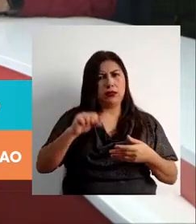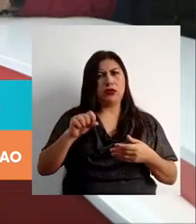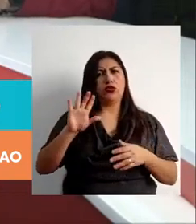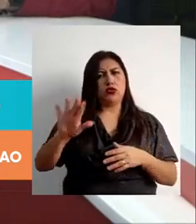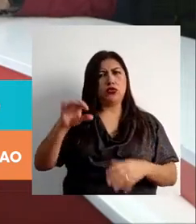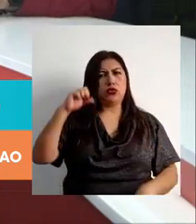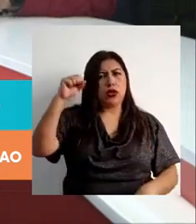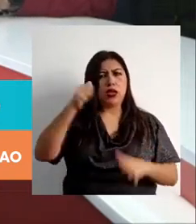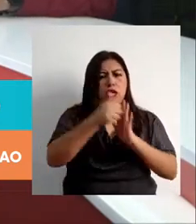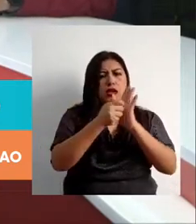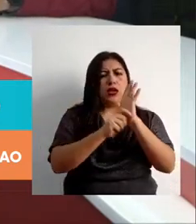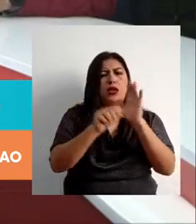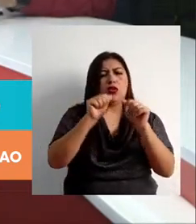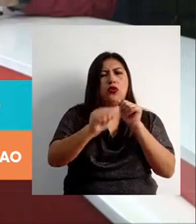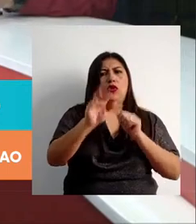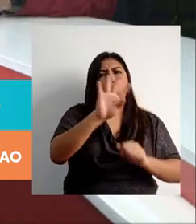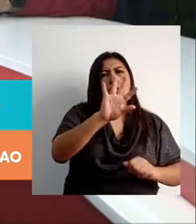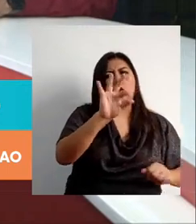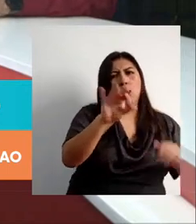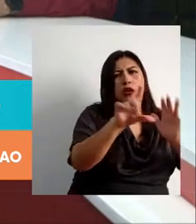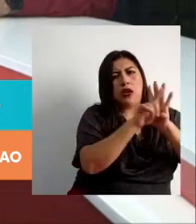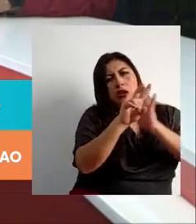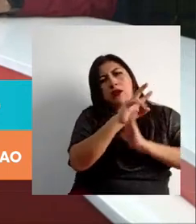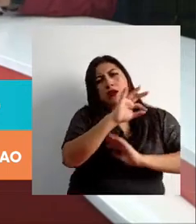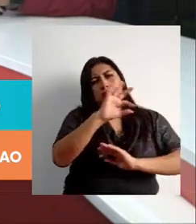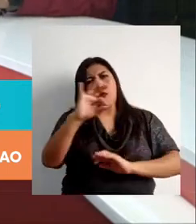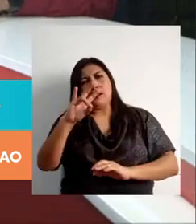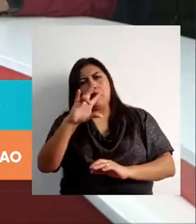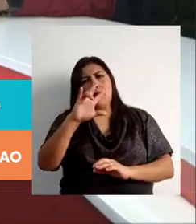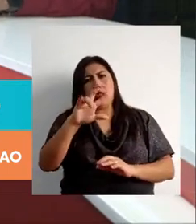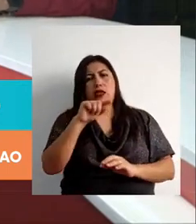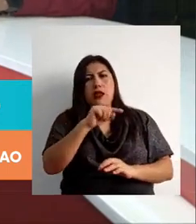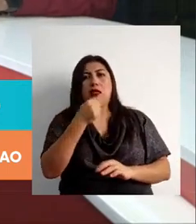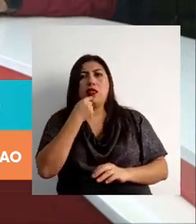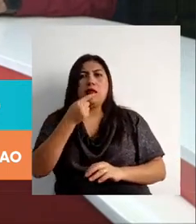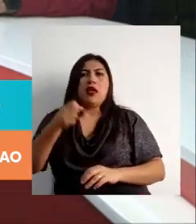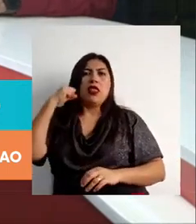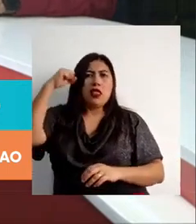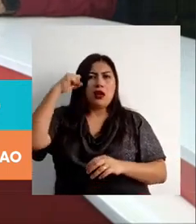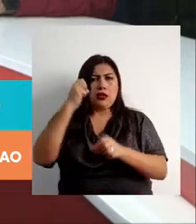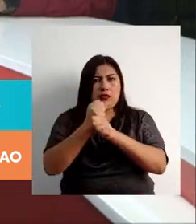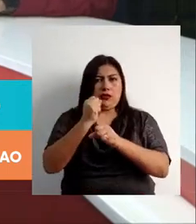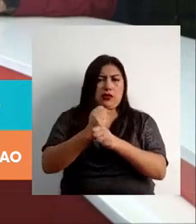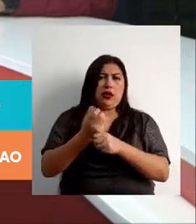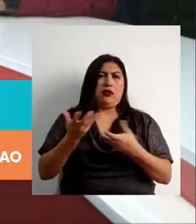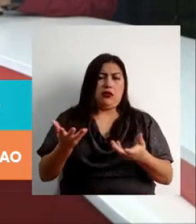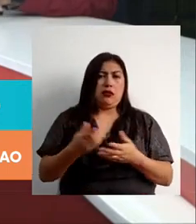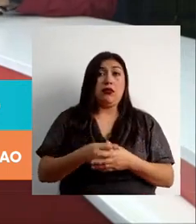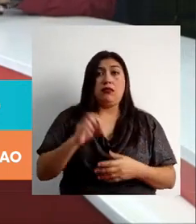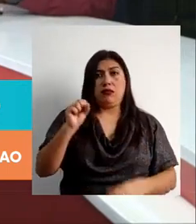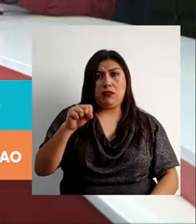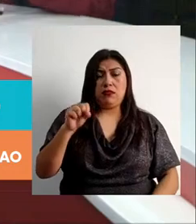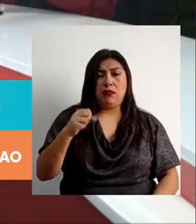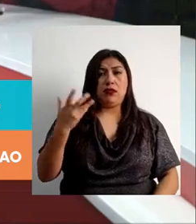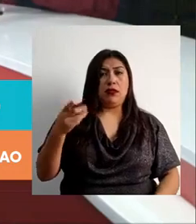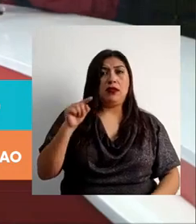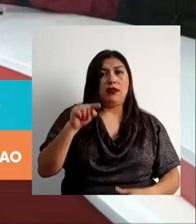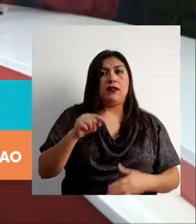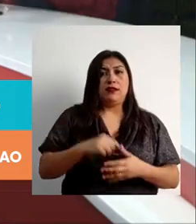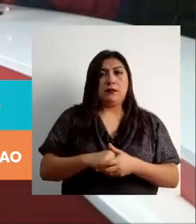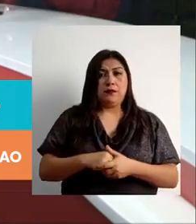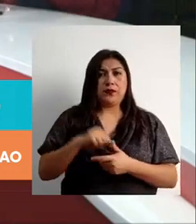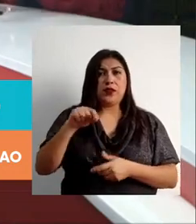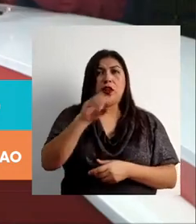artículo 49 de la ley 29.973, el derecho al trabajo. Realmente, la cuota de